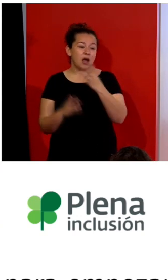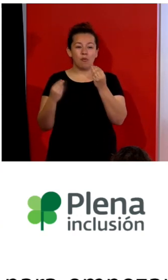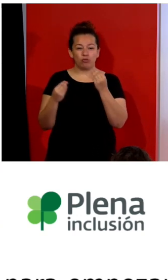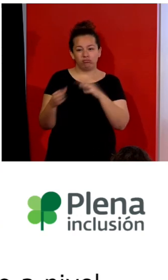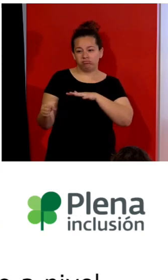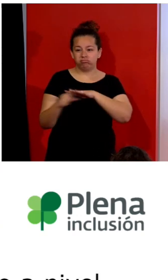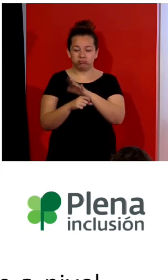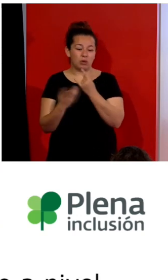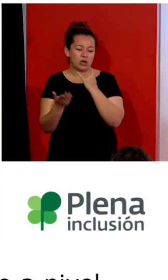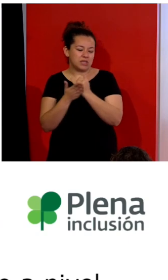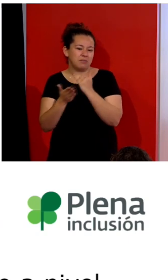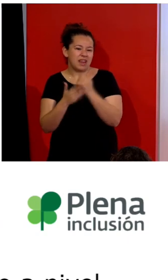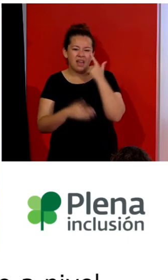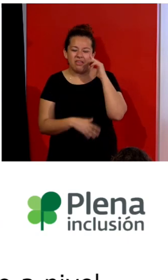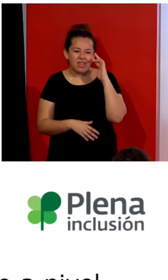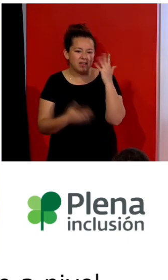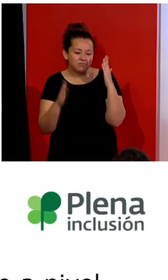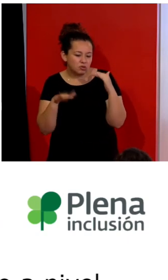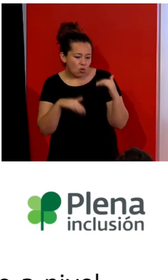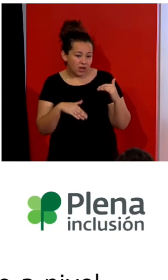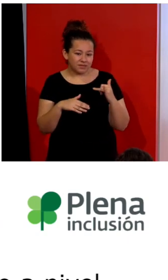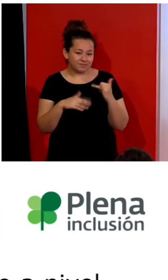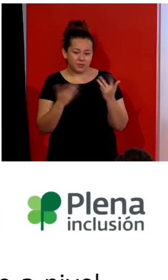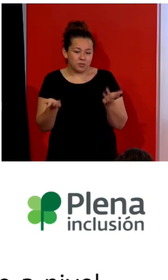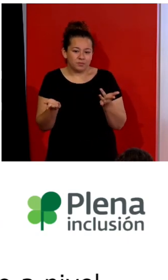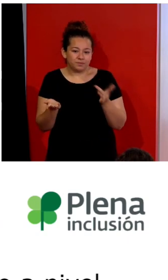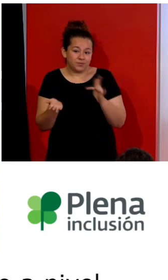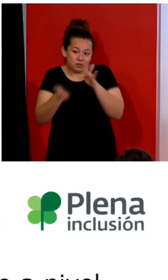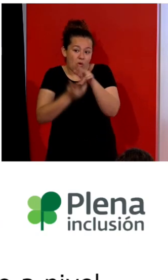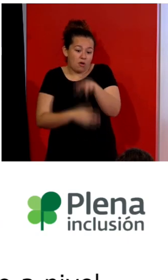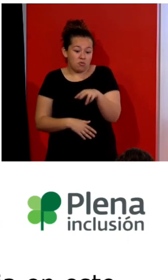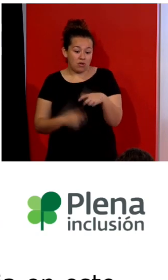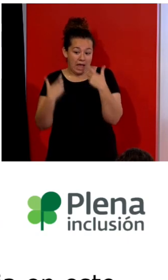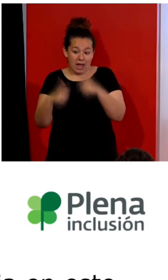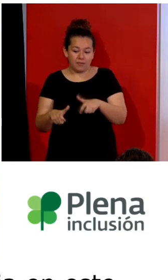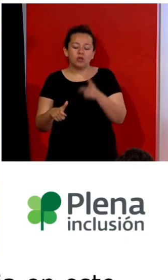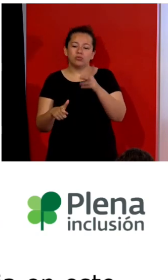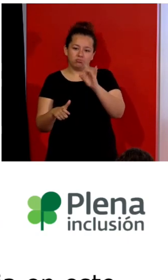no teníamos experiencia, evidentemente, en este ámbito. Sí que buscamos